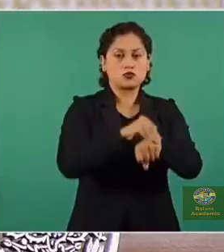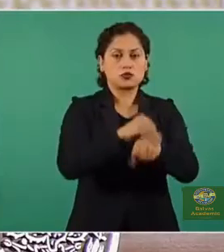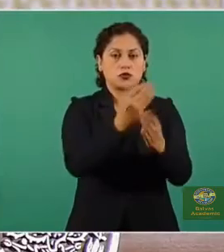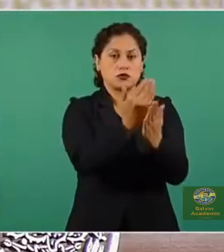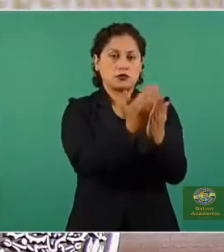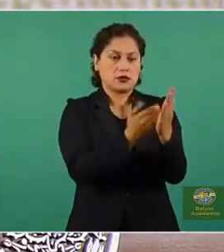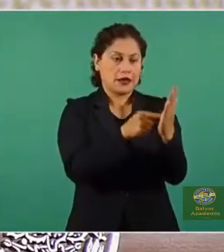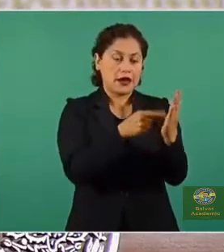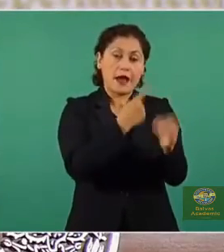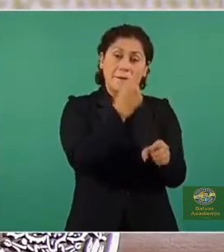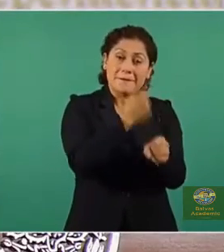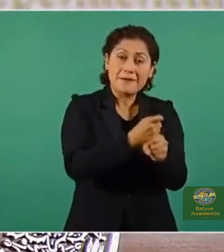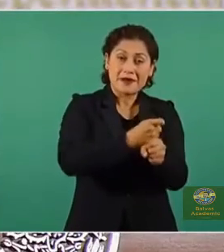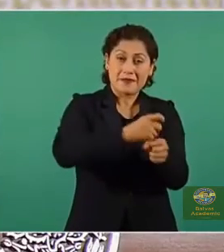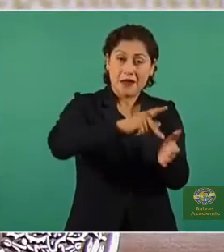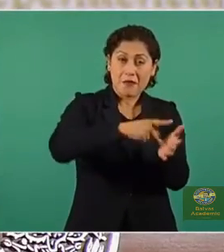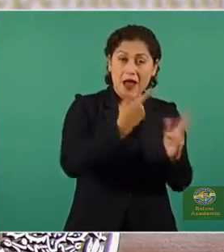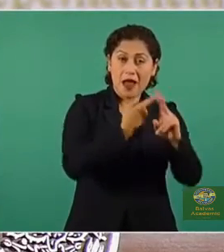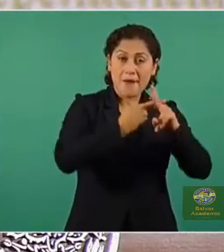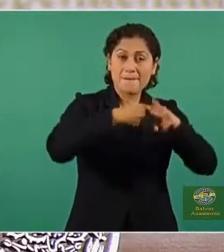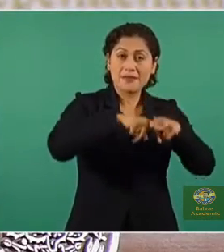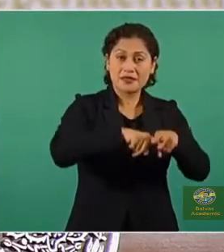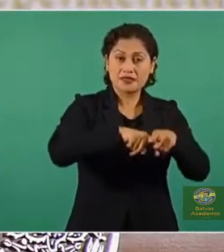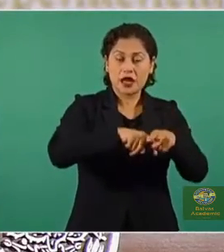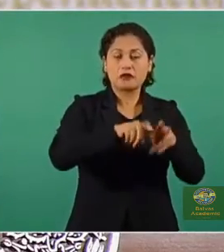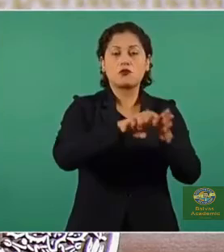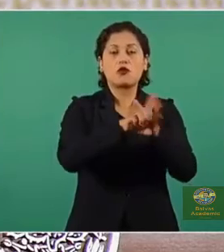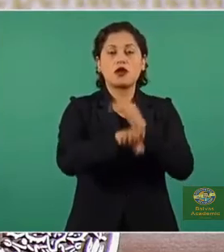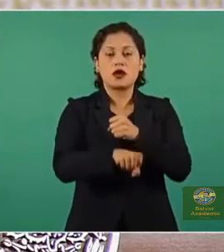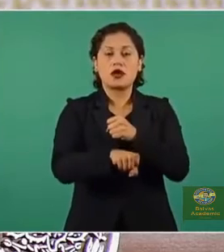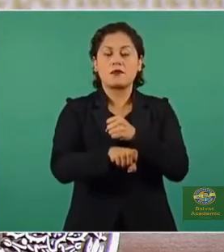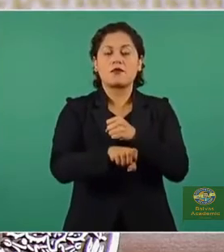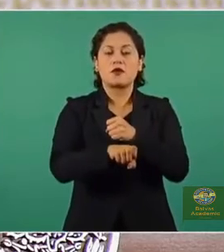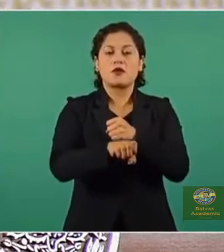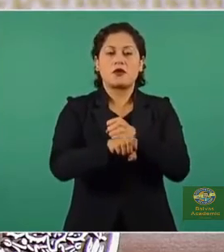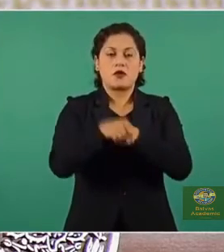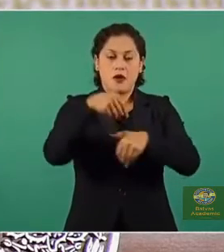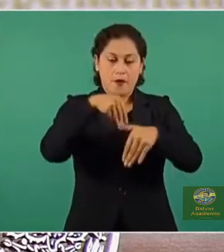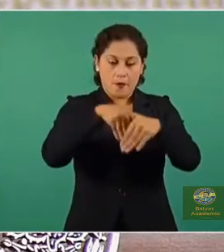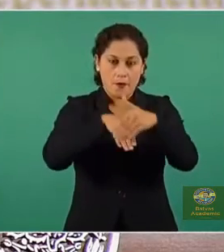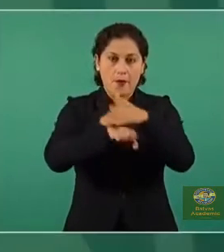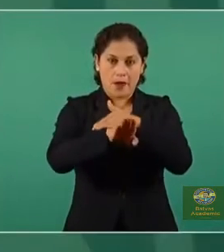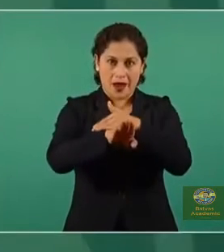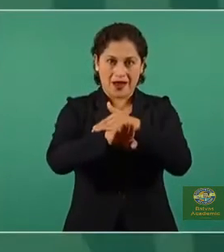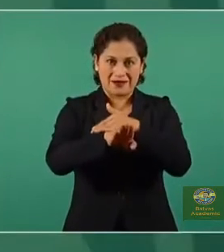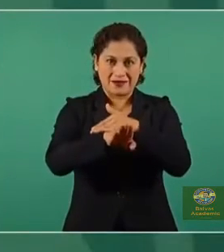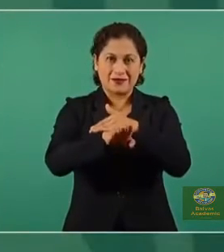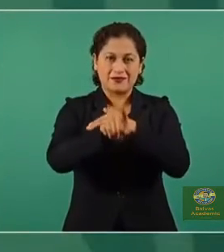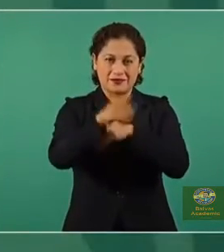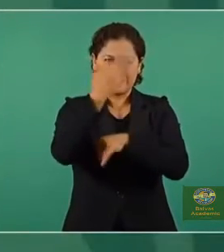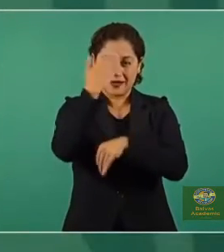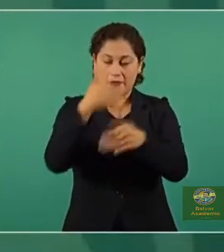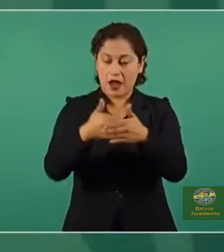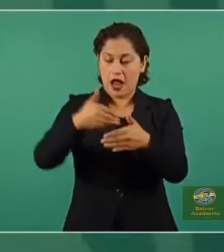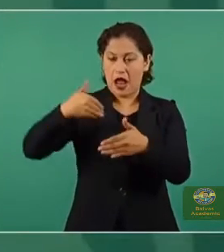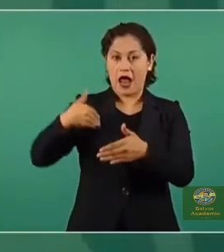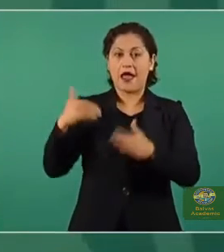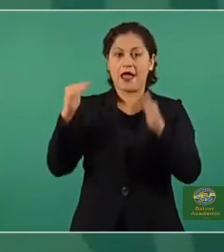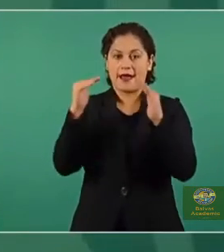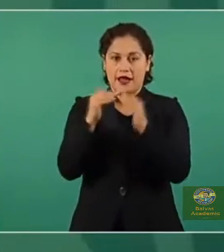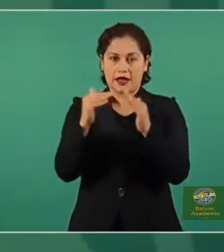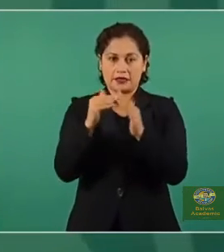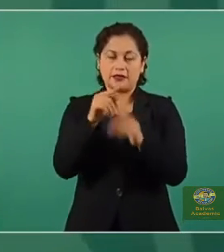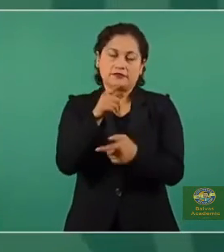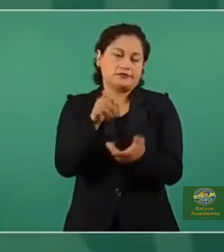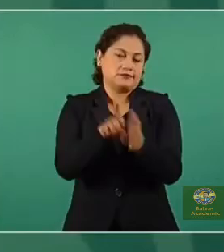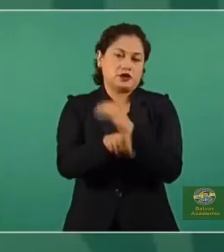protocolo de lo que es precisamente el filtro. Un primer filtro, recordemos que es en casa, que pues, obviamente el papá, aunque no vaya a la escuela a su